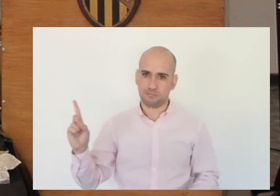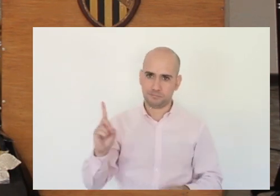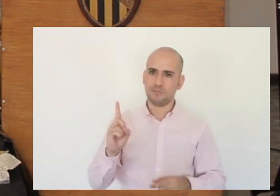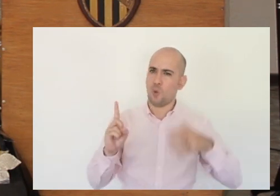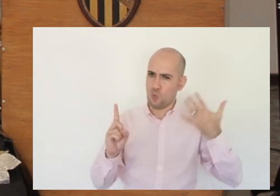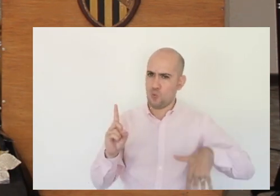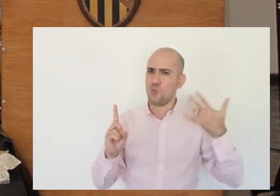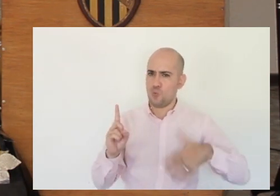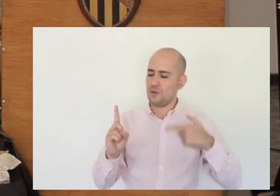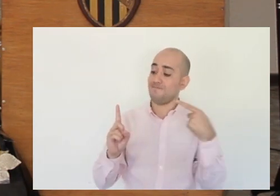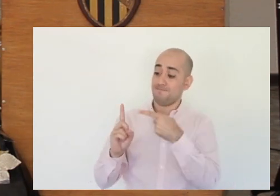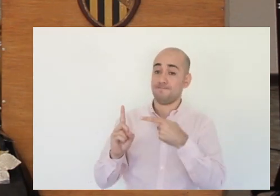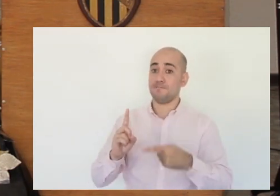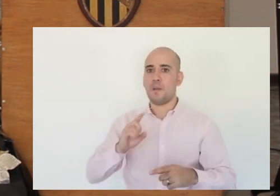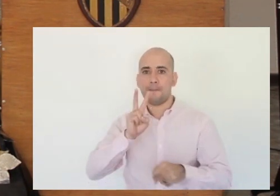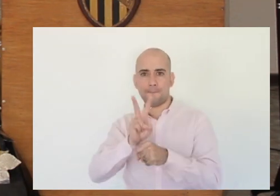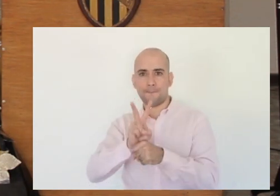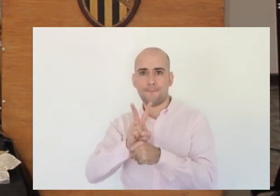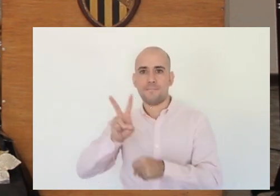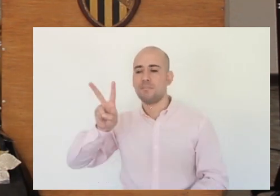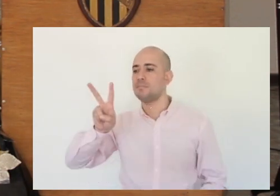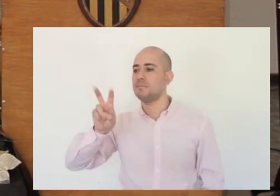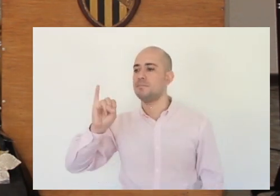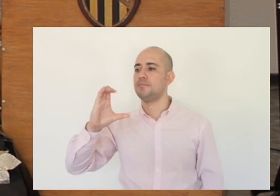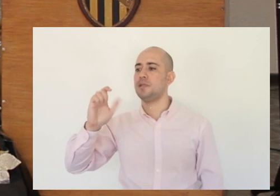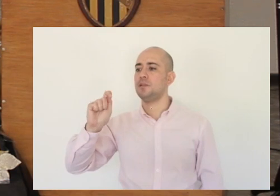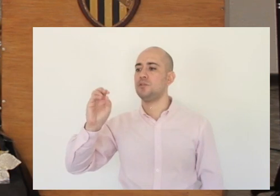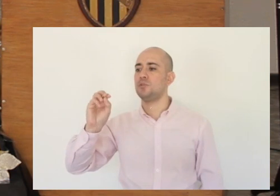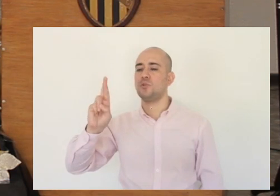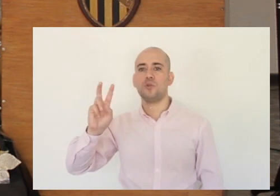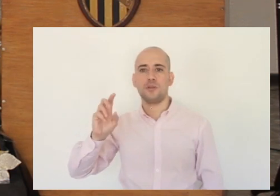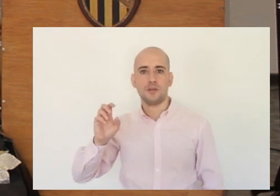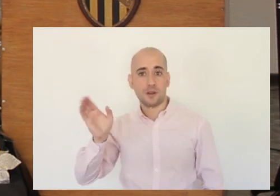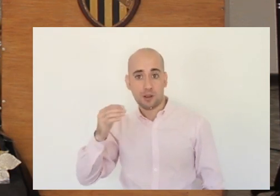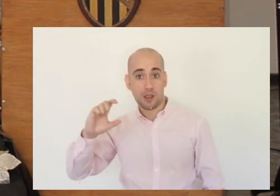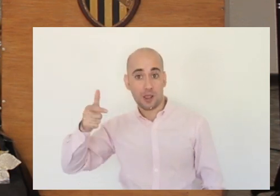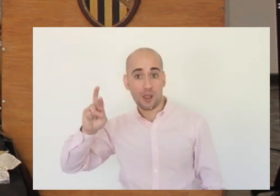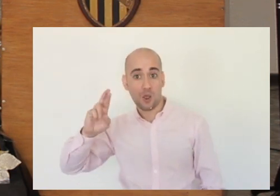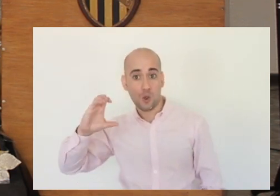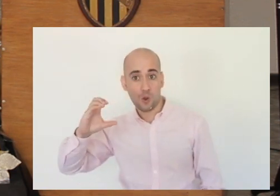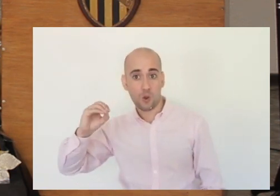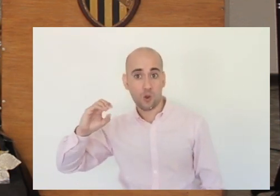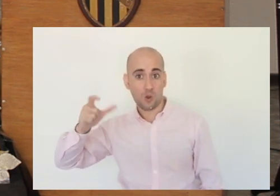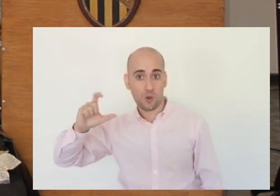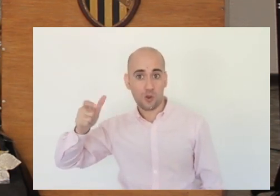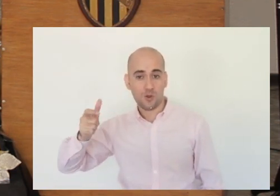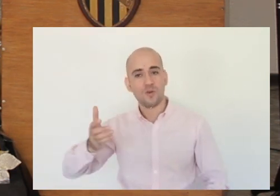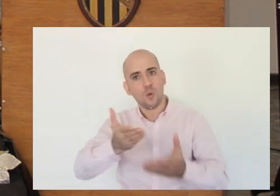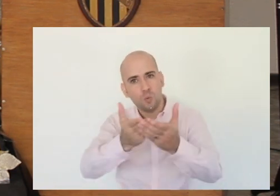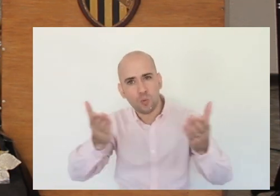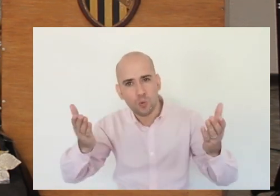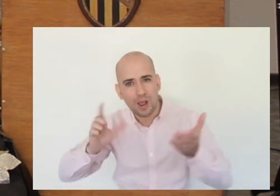es un momento estelar en el que el querido profesor Víctor Hugo Grock despedirá a